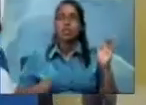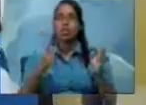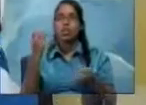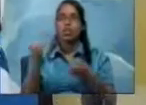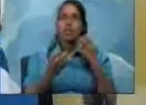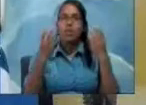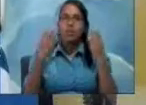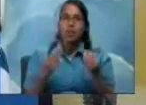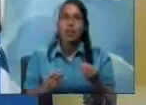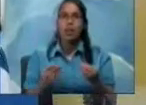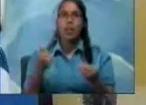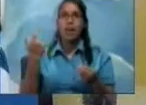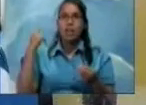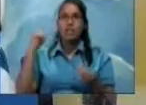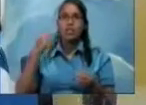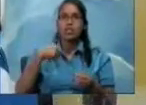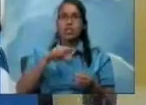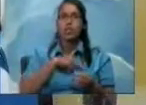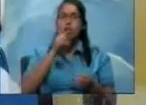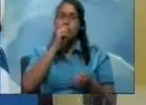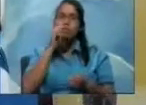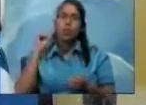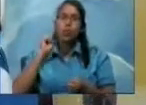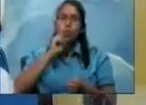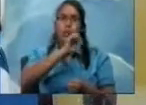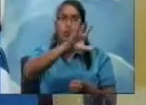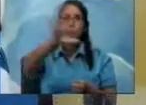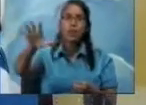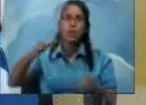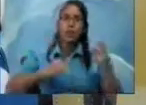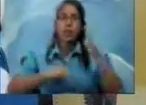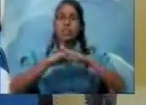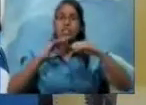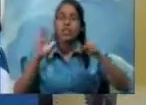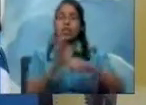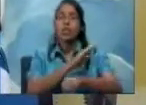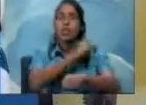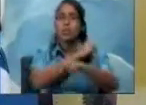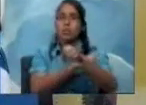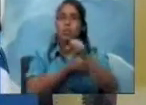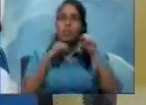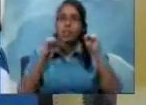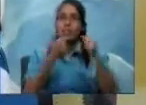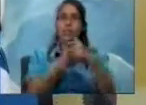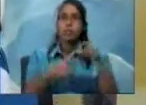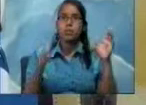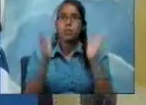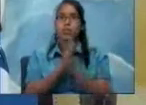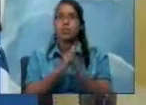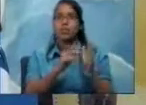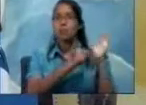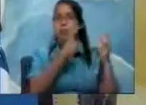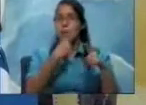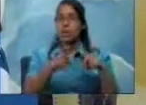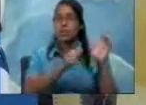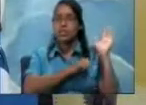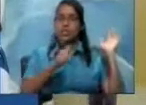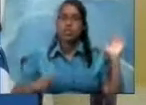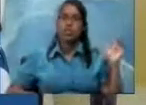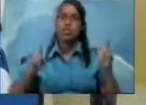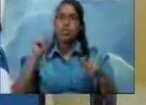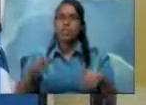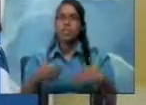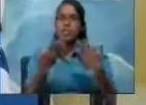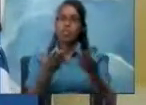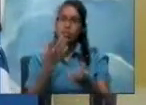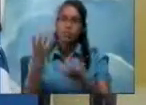ayer nos dio un suplido que nos llenó del poder del espíritu santo pero el Señor sopla y también da fuego como